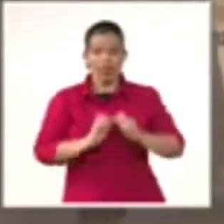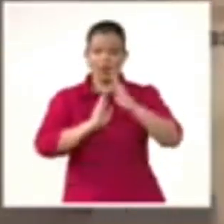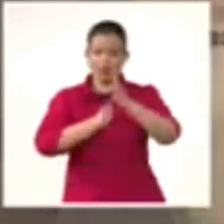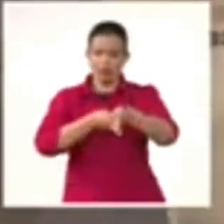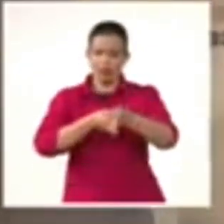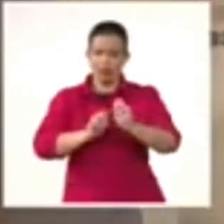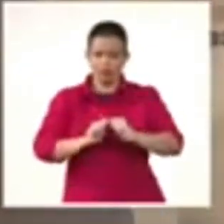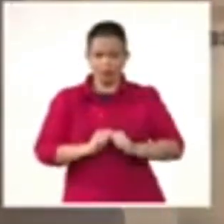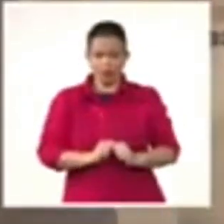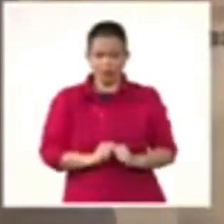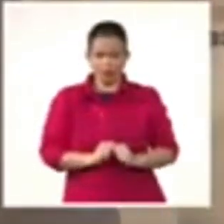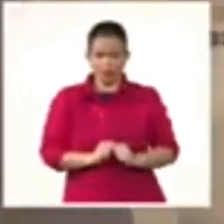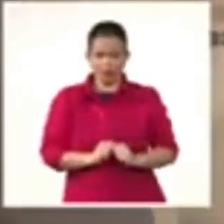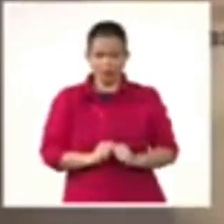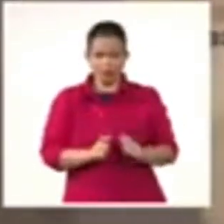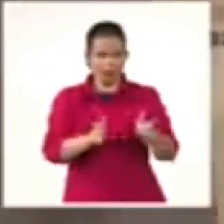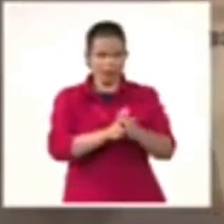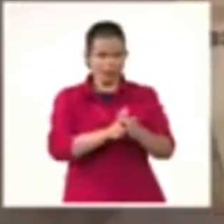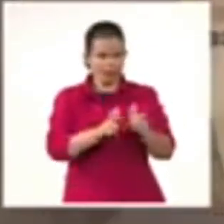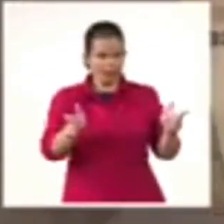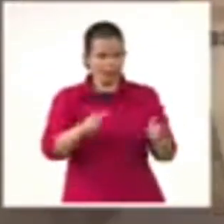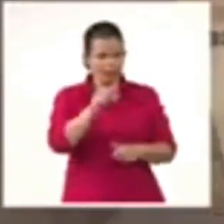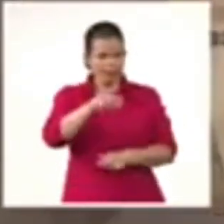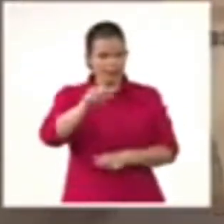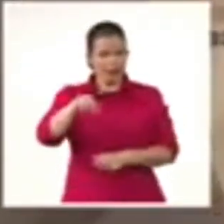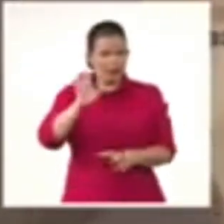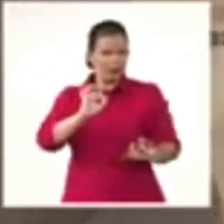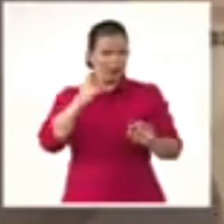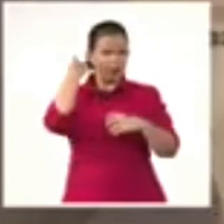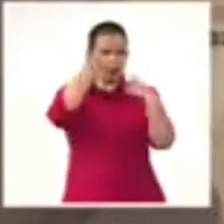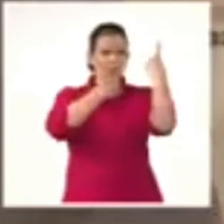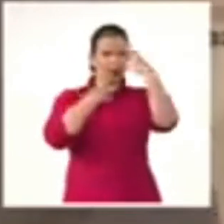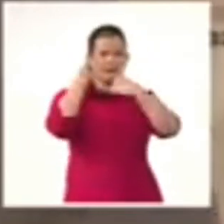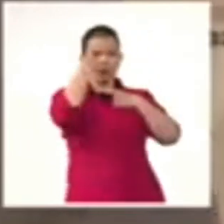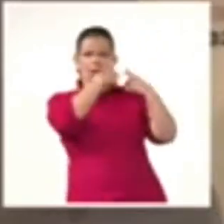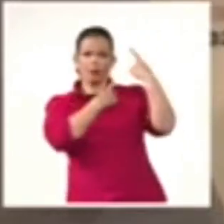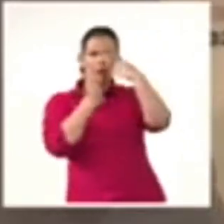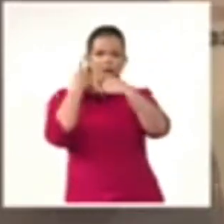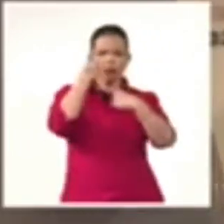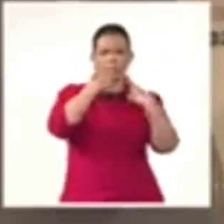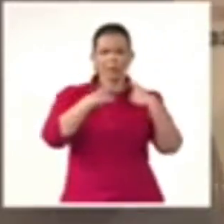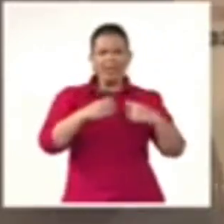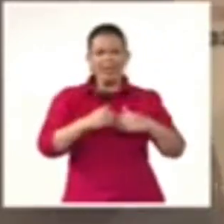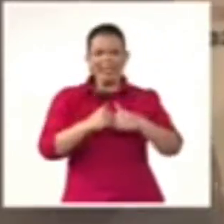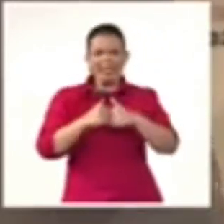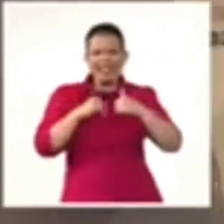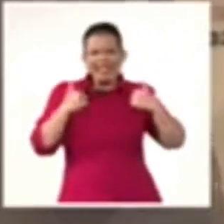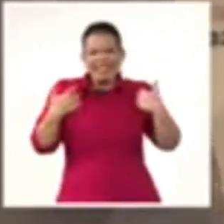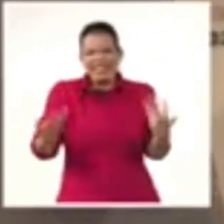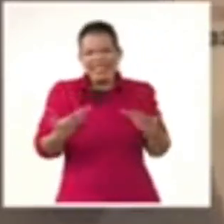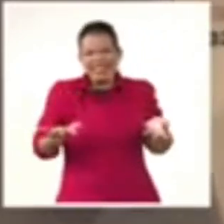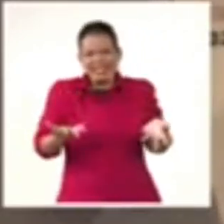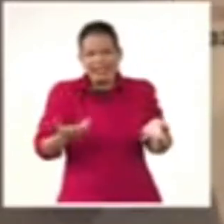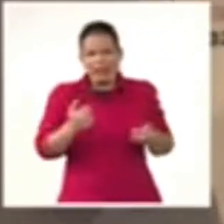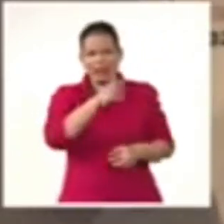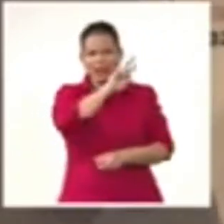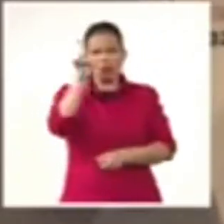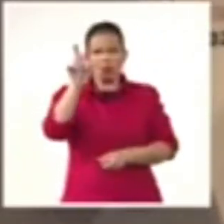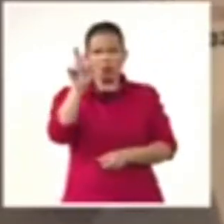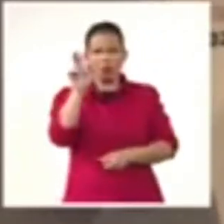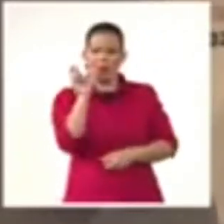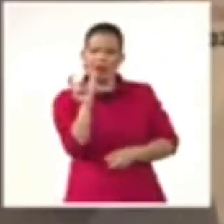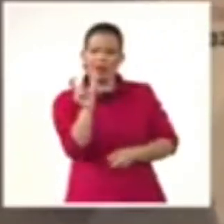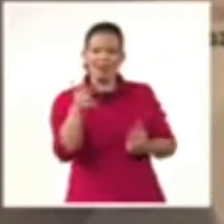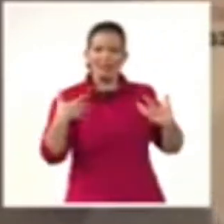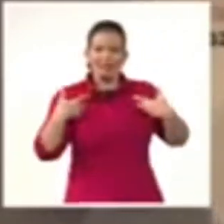y admiradores de nuestro proceso nos preguntan continuamente qué es la revolución hoy. No en el